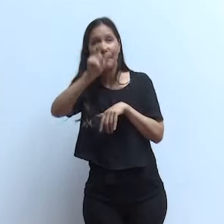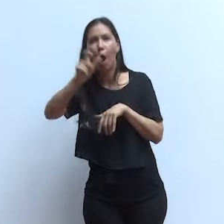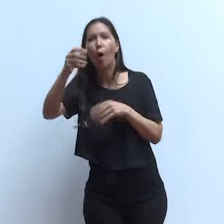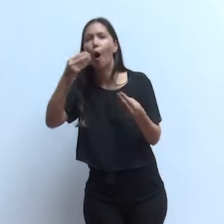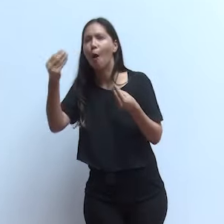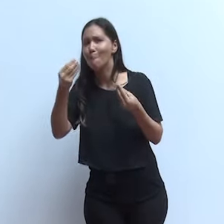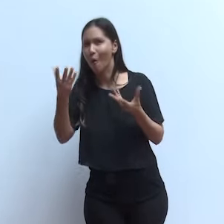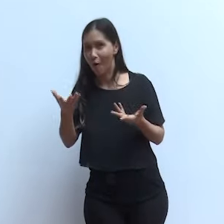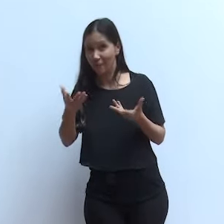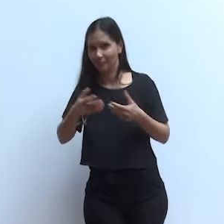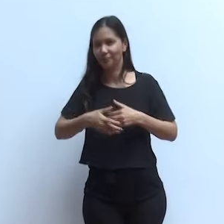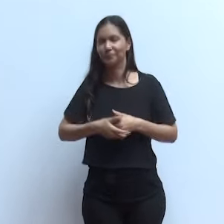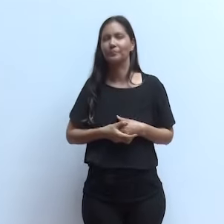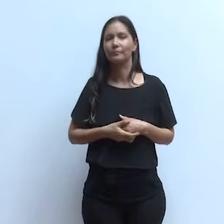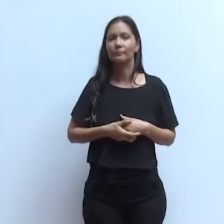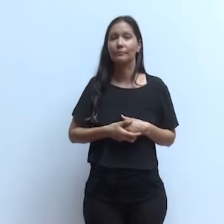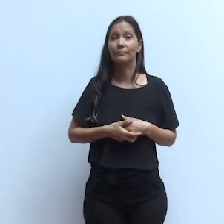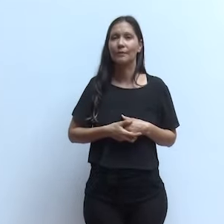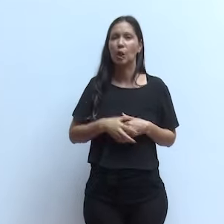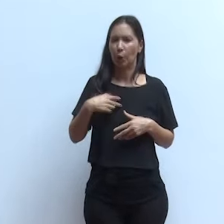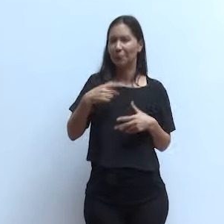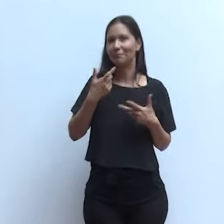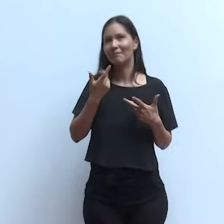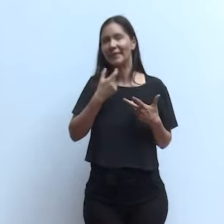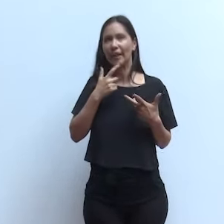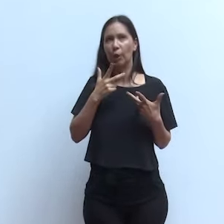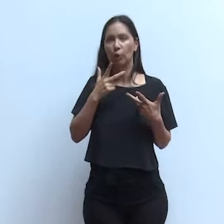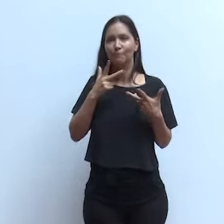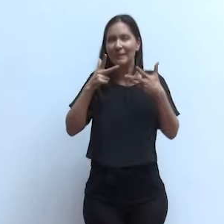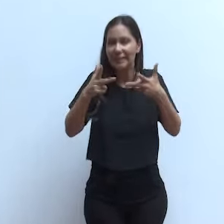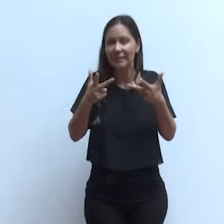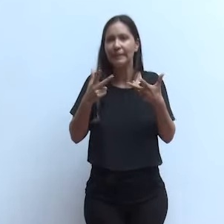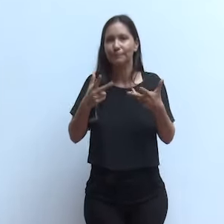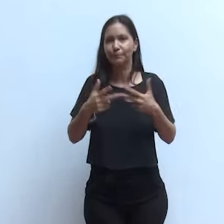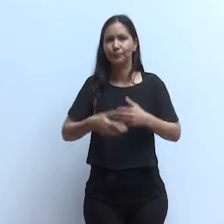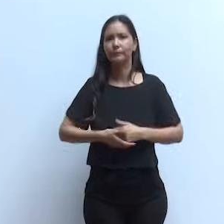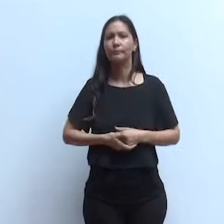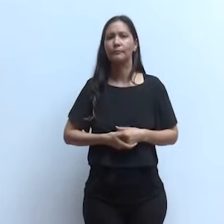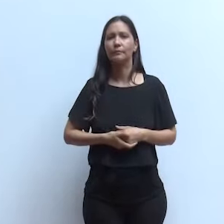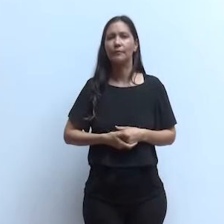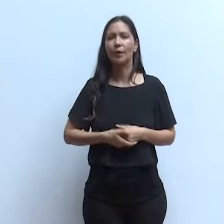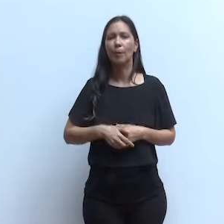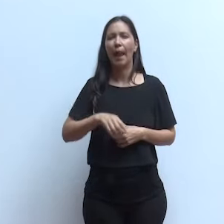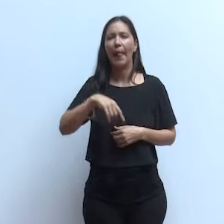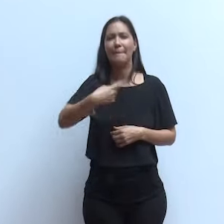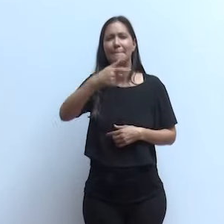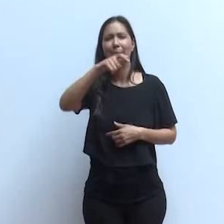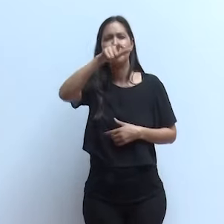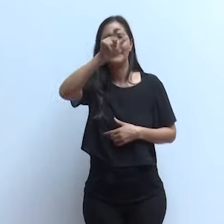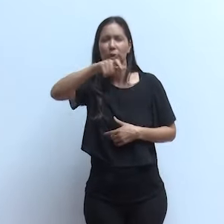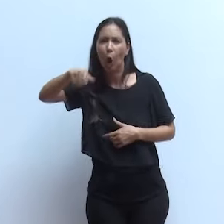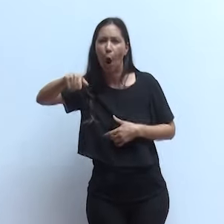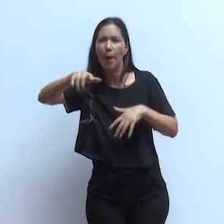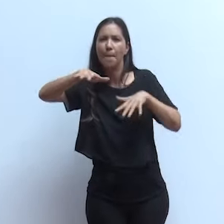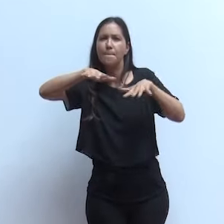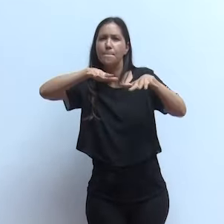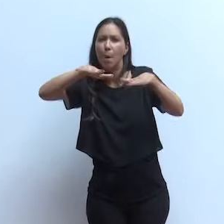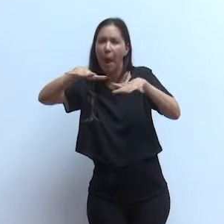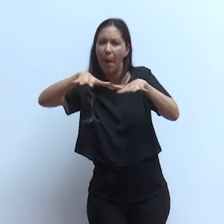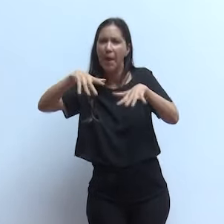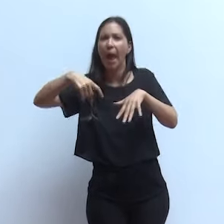eh digo lo que quiero decir es lo que moviliza lo que empuja a la sociedad o